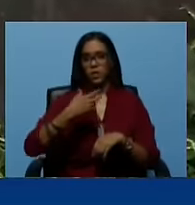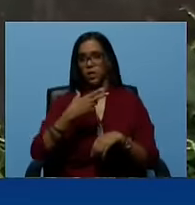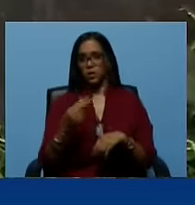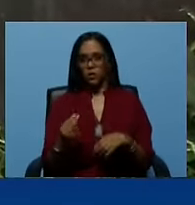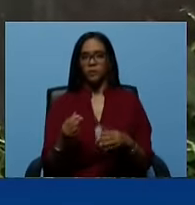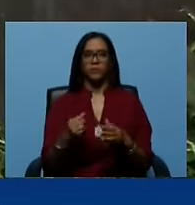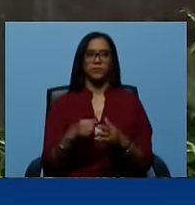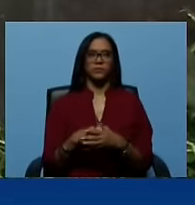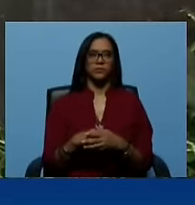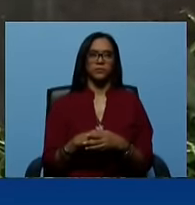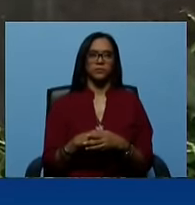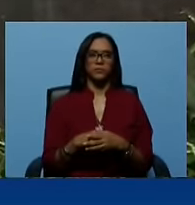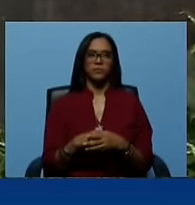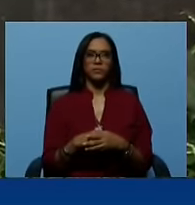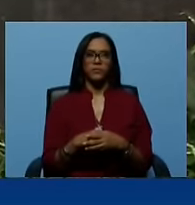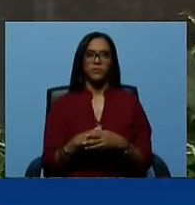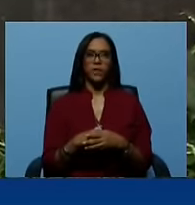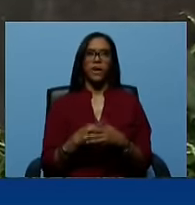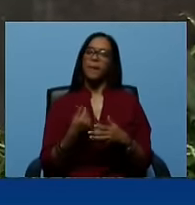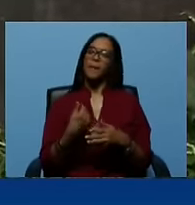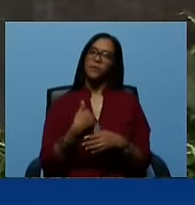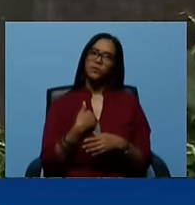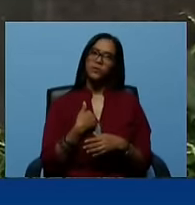asumen. Pero yo,